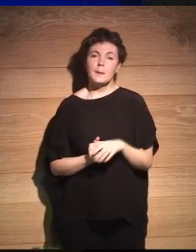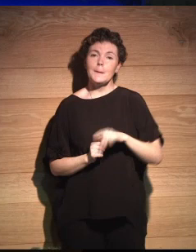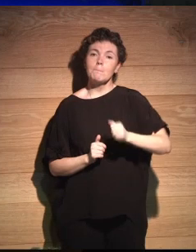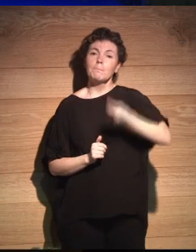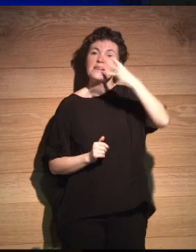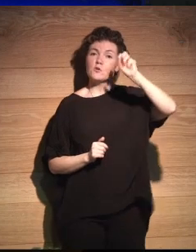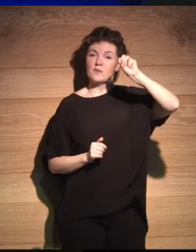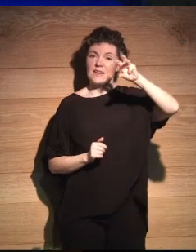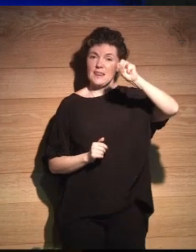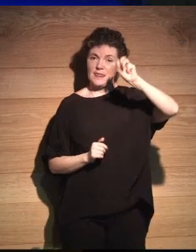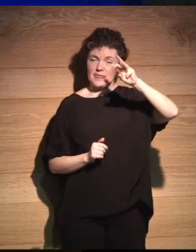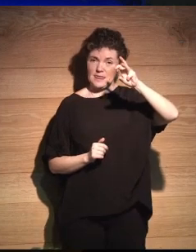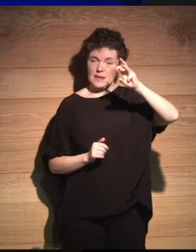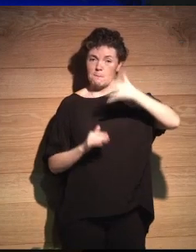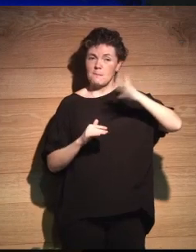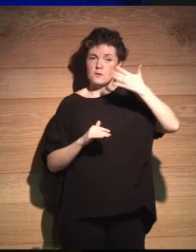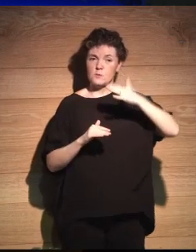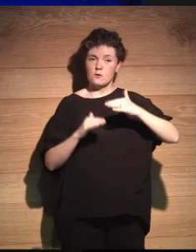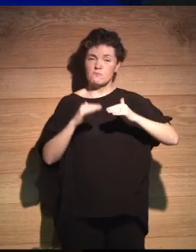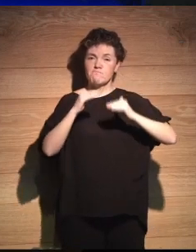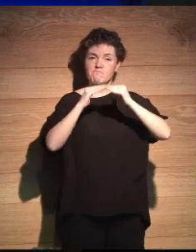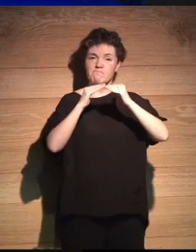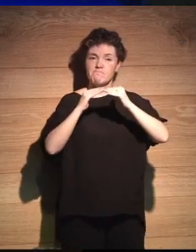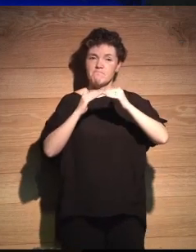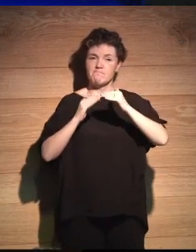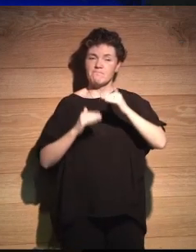el piso 13, más o menos a la altura, ¿dónde está?